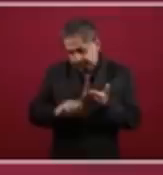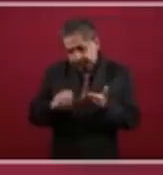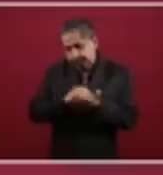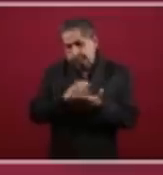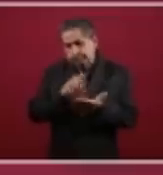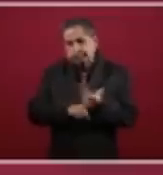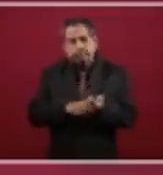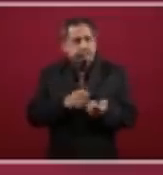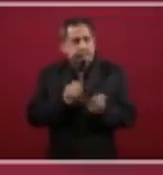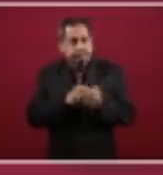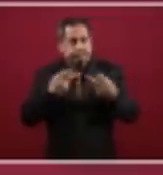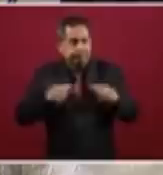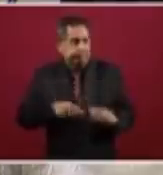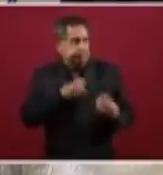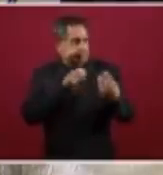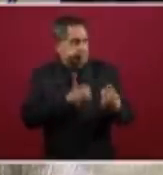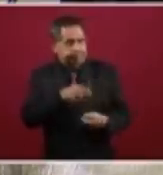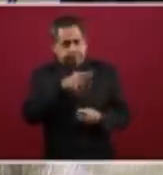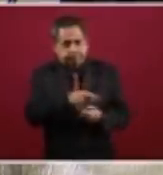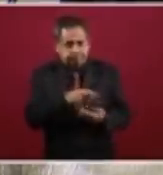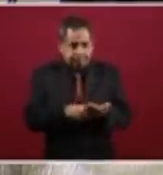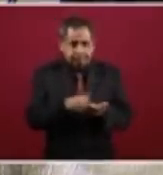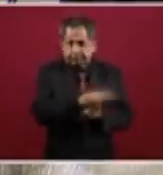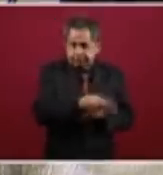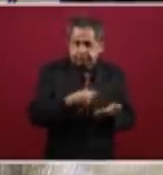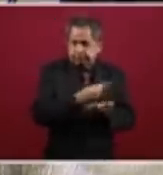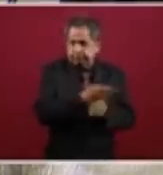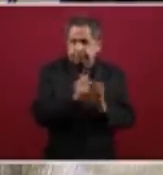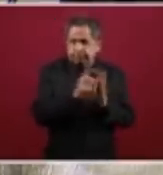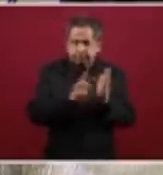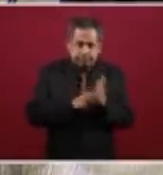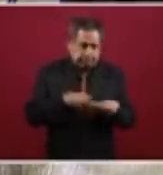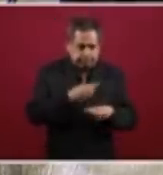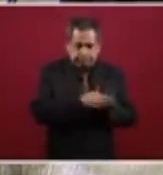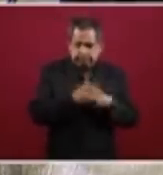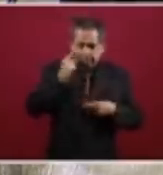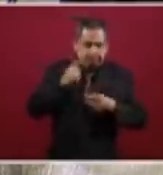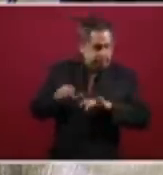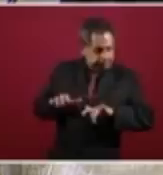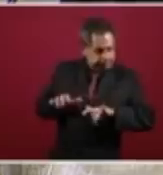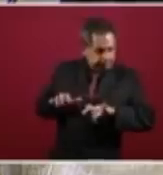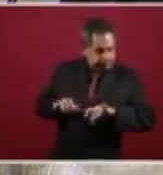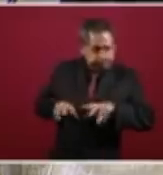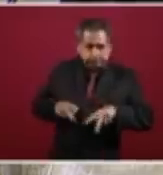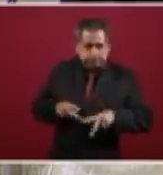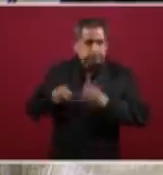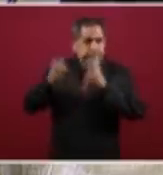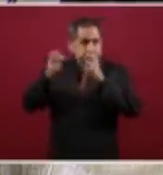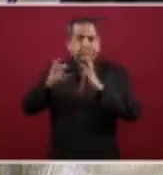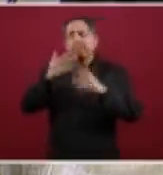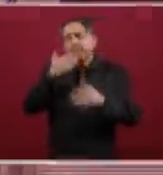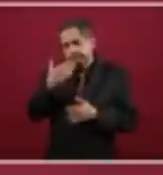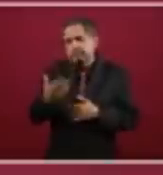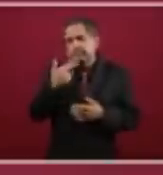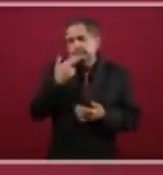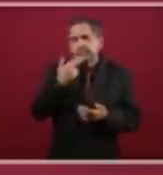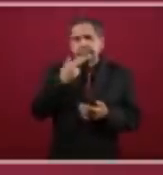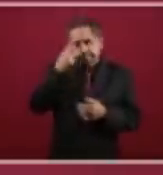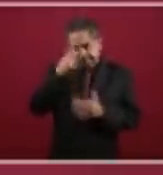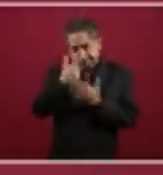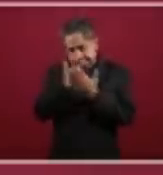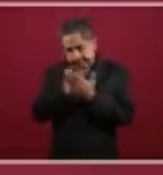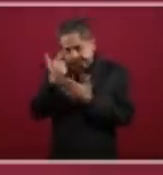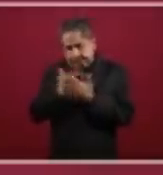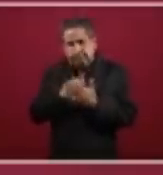con el servidor de la Nación que se encuentra ahí, para poder subirlos también al sistema y que vayamos organizando nuestro